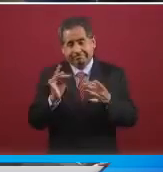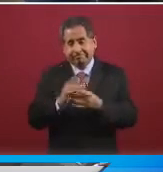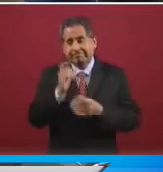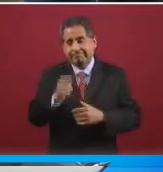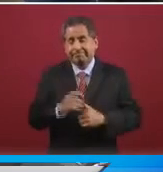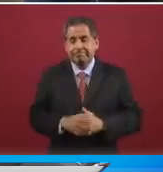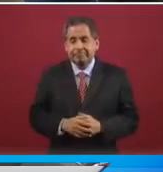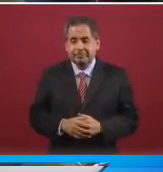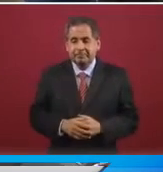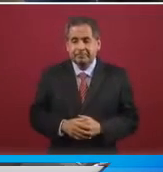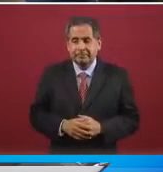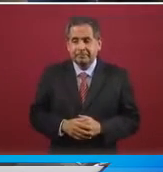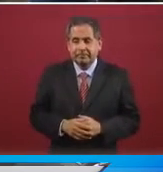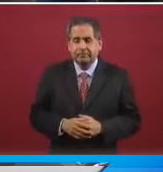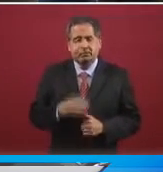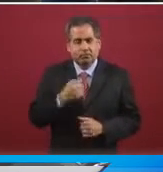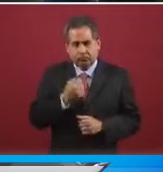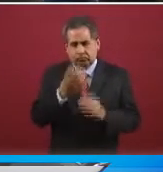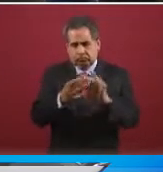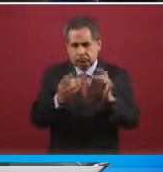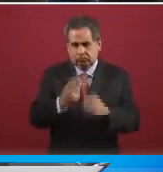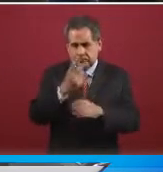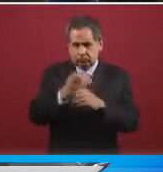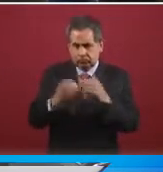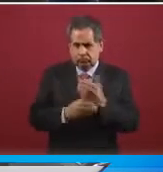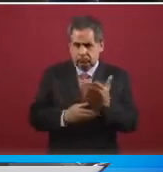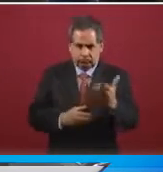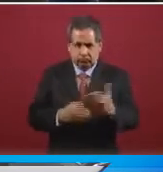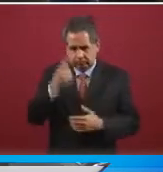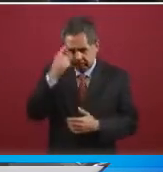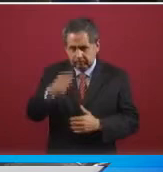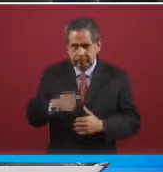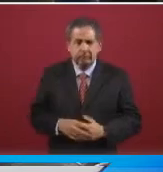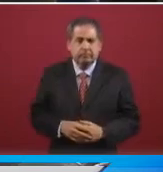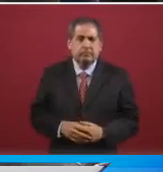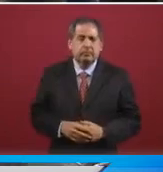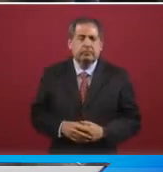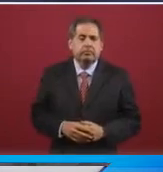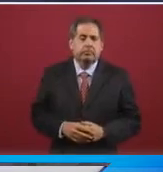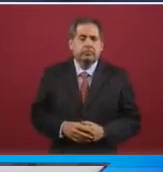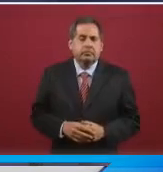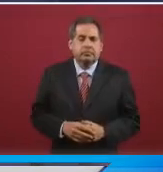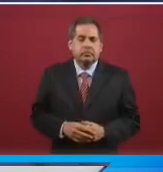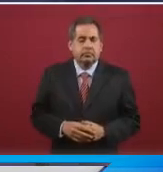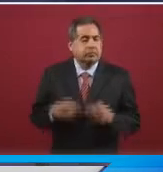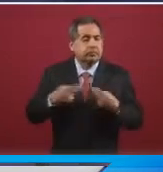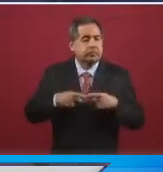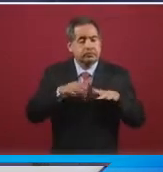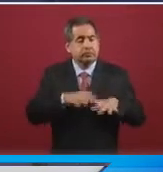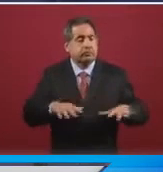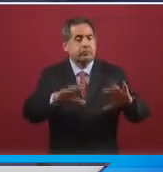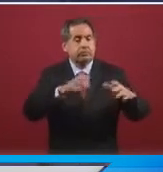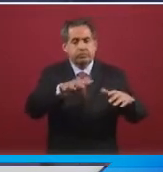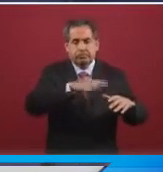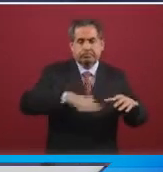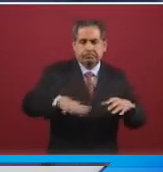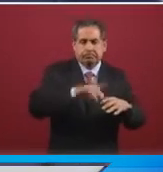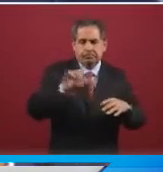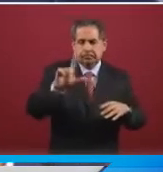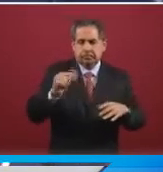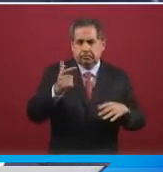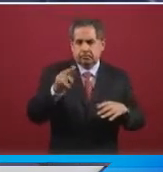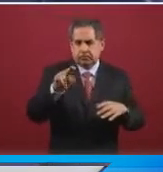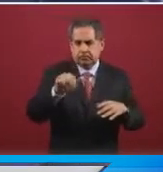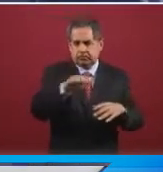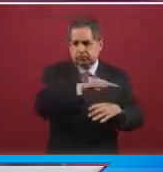Solo comentar dos cosas para los habitantes de La Laguna.